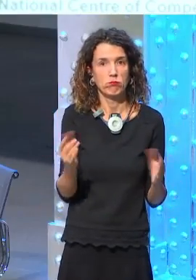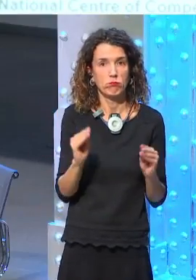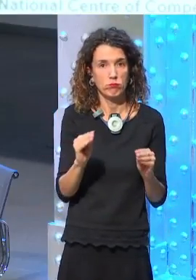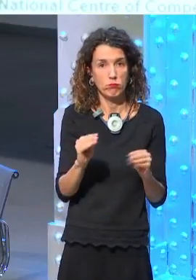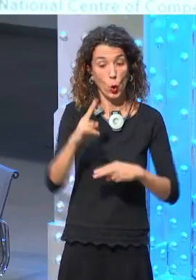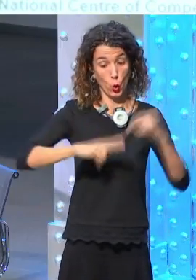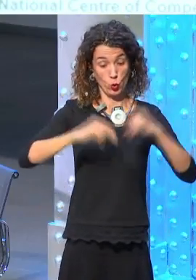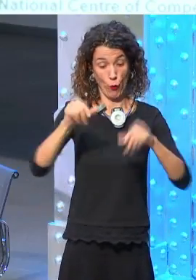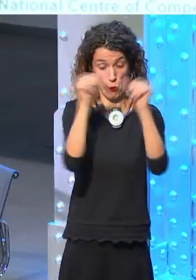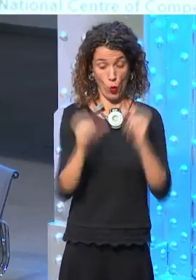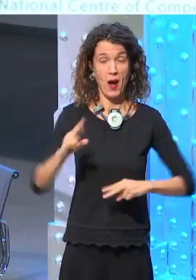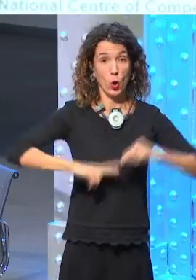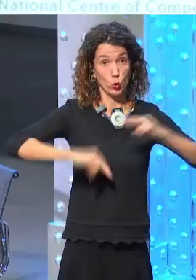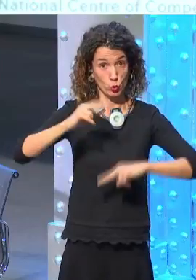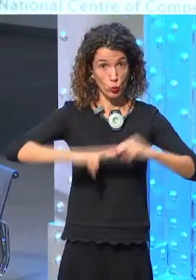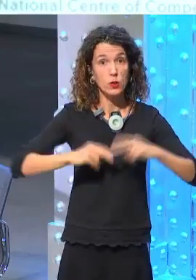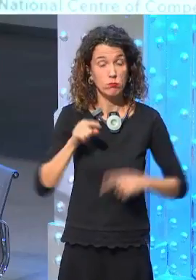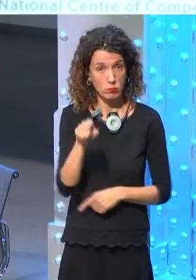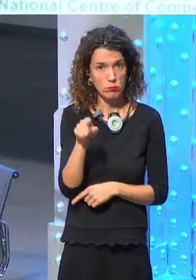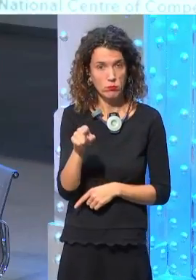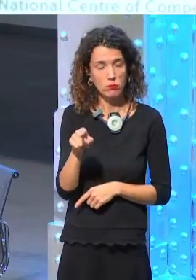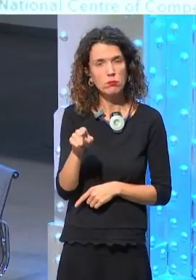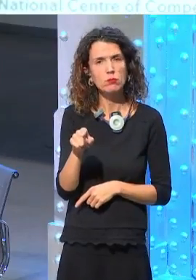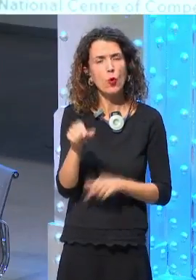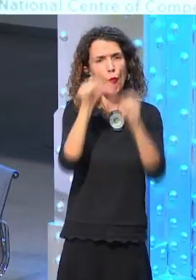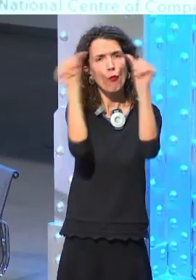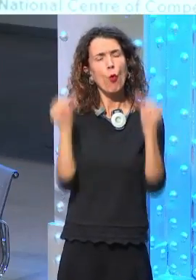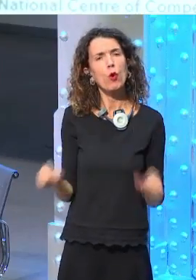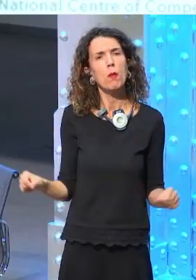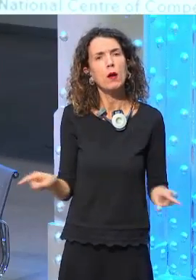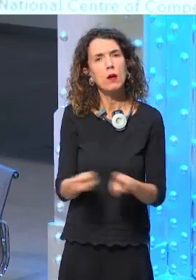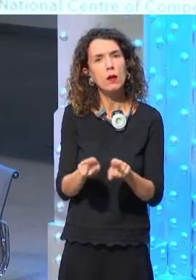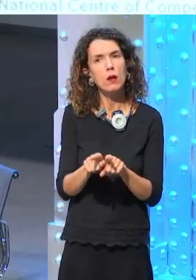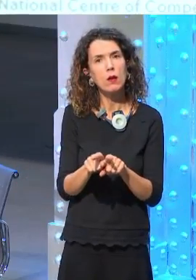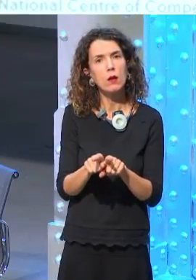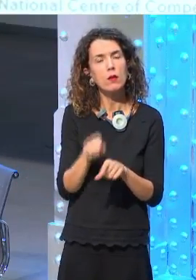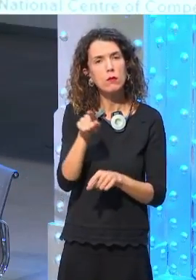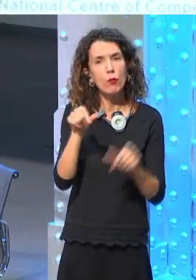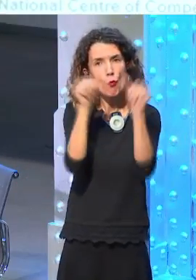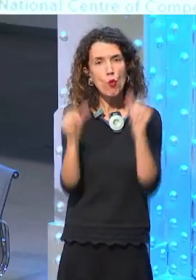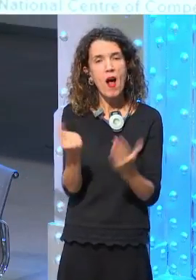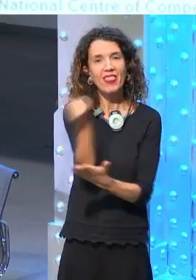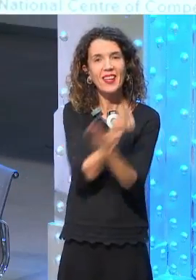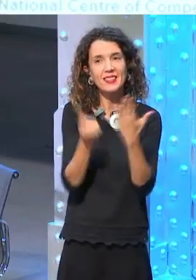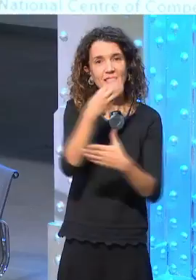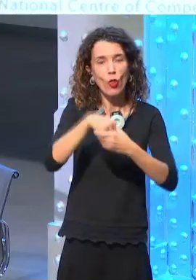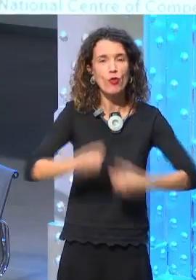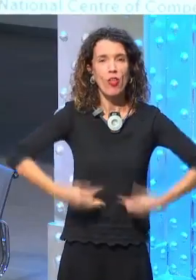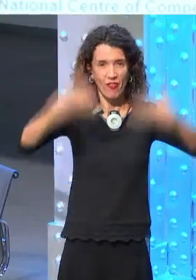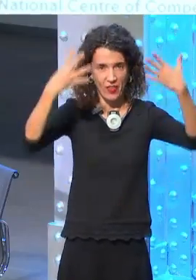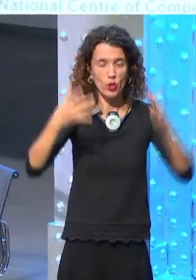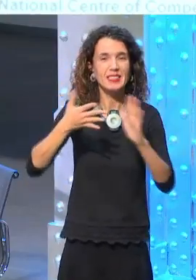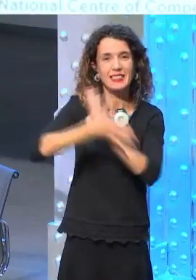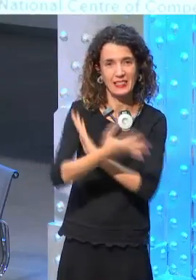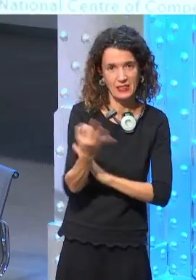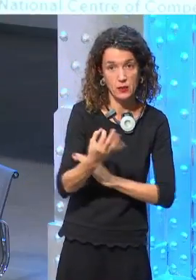de la construcción, la forma de construir, es la forma en la que se diseña el edificio. Es